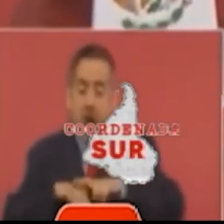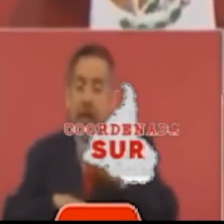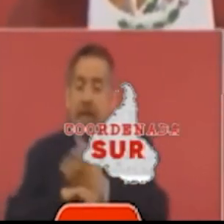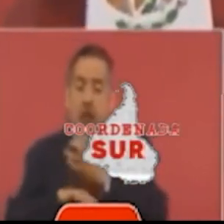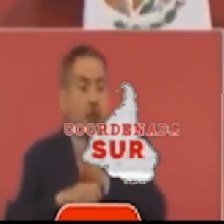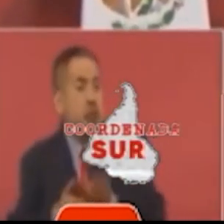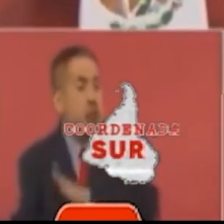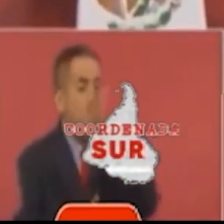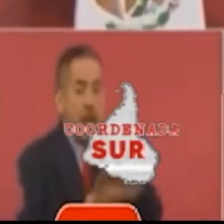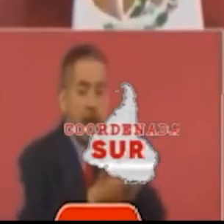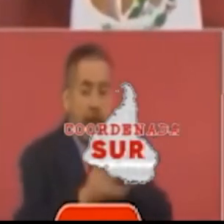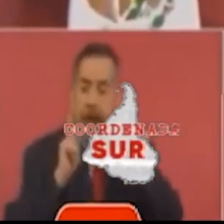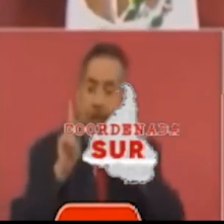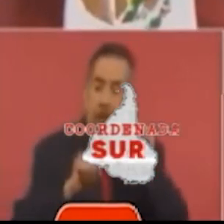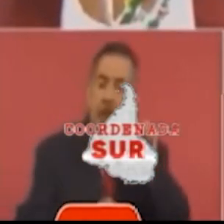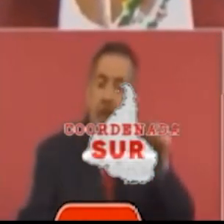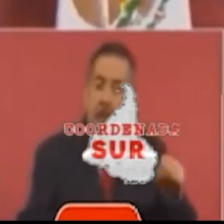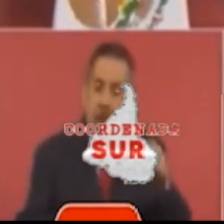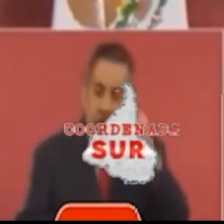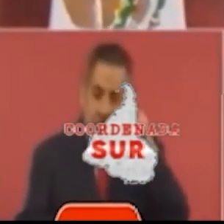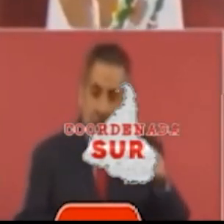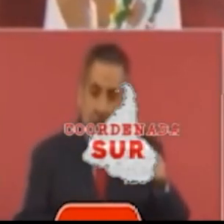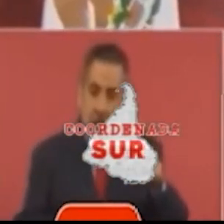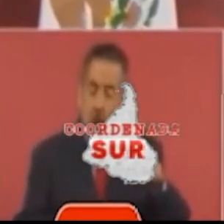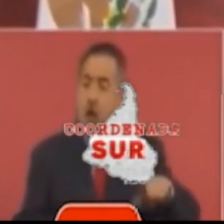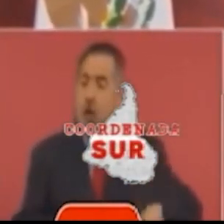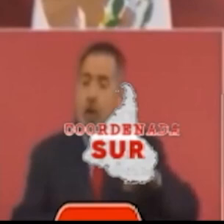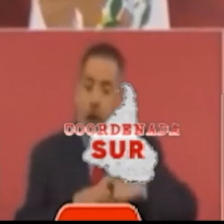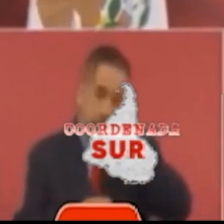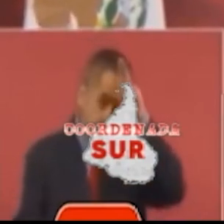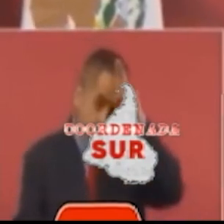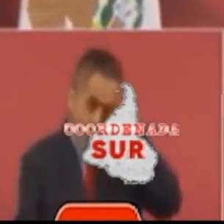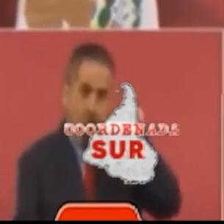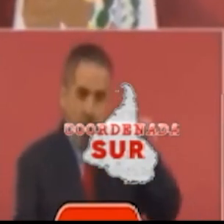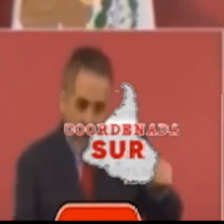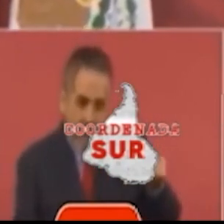Unidos al Palacio de Gobierno en Perú.